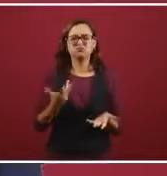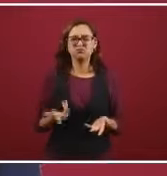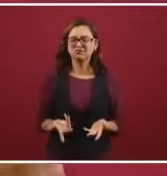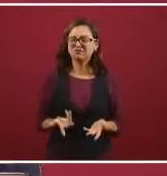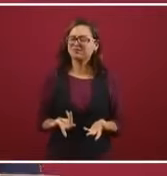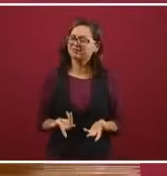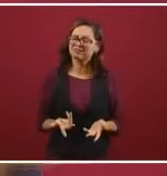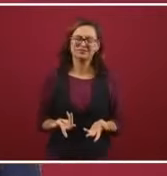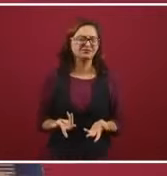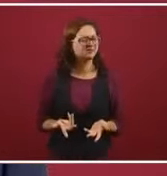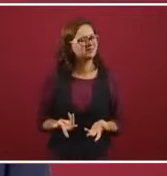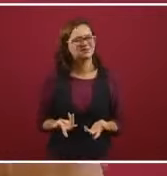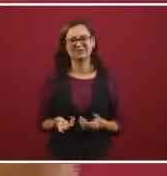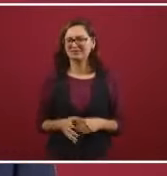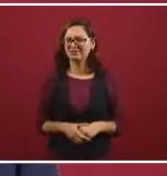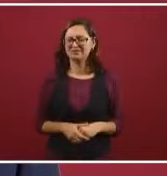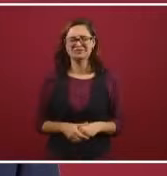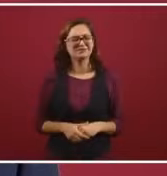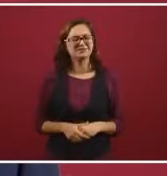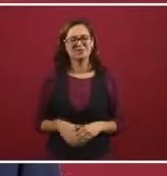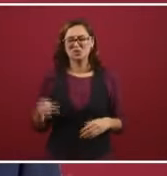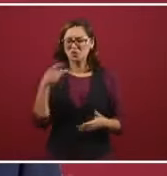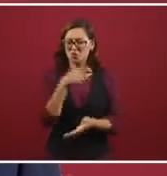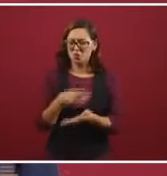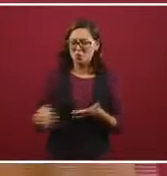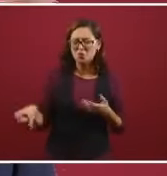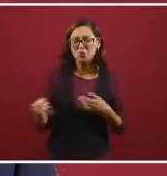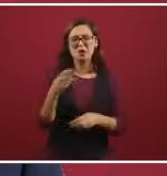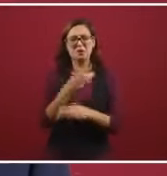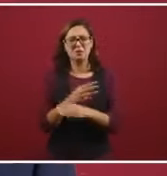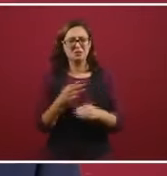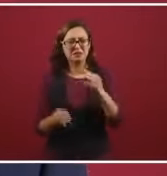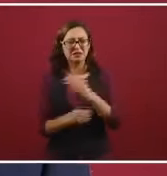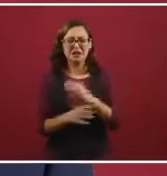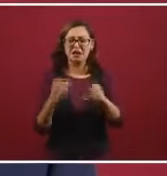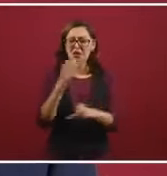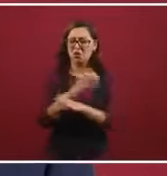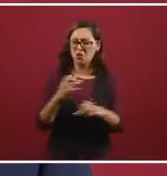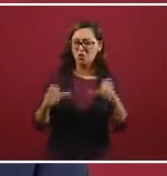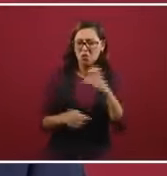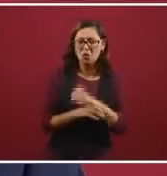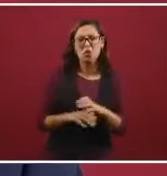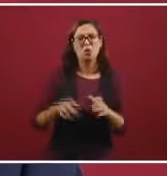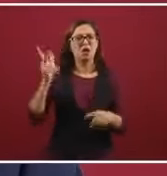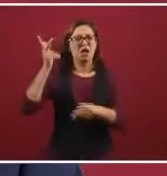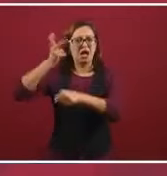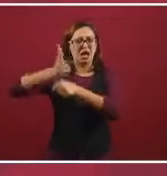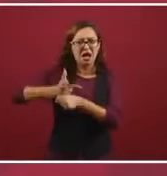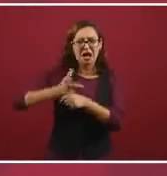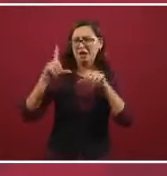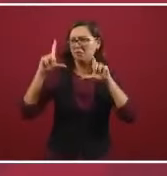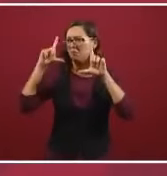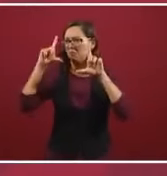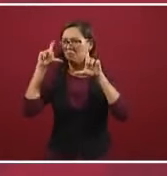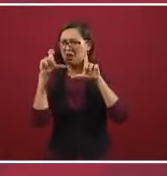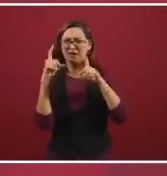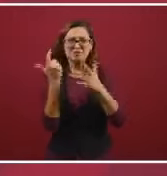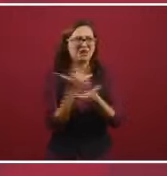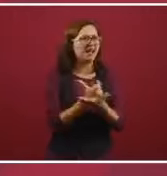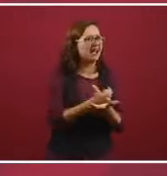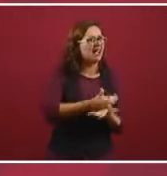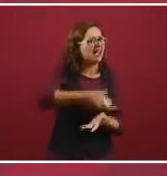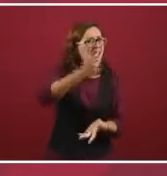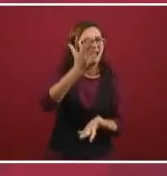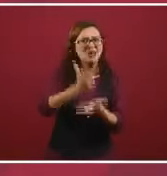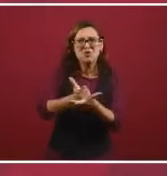sobre todo en equipos caros, todo esto que tiene que ver con cámaras que se usaban,